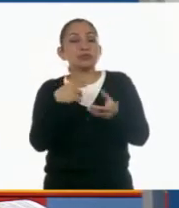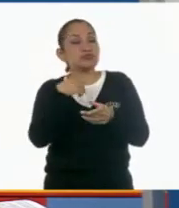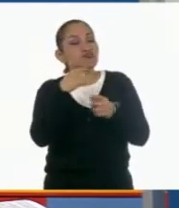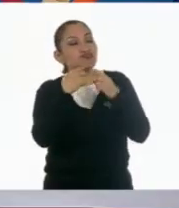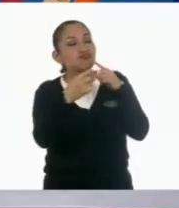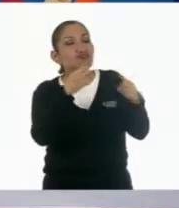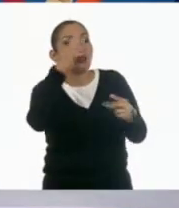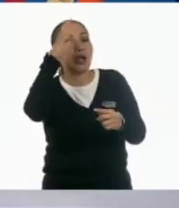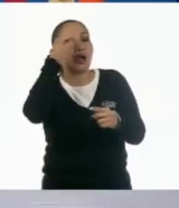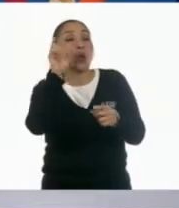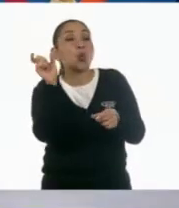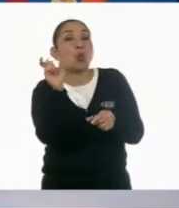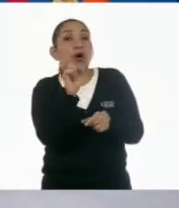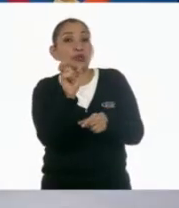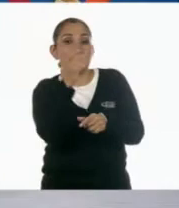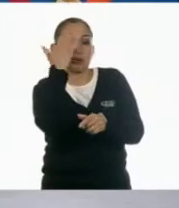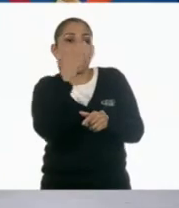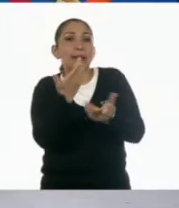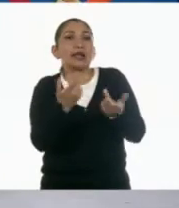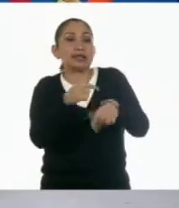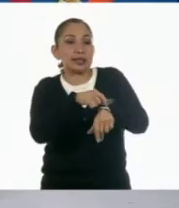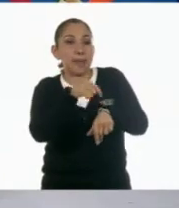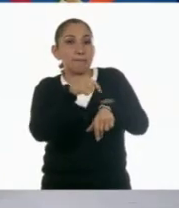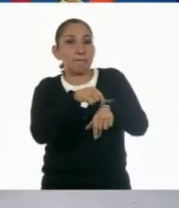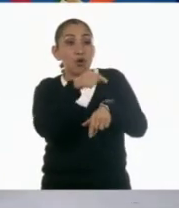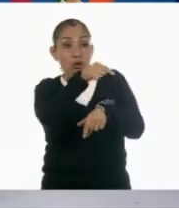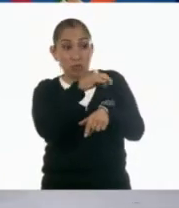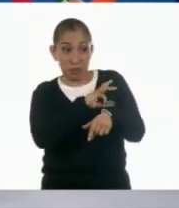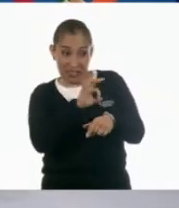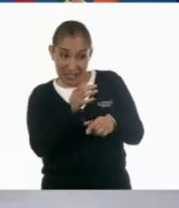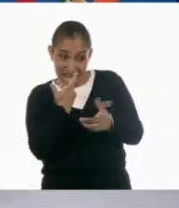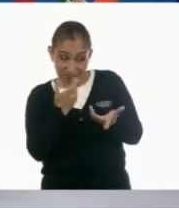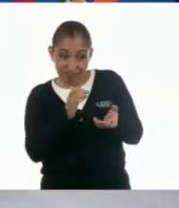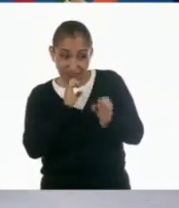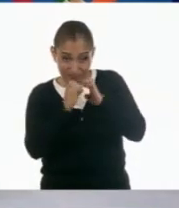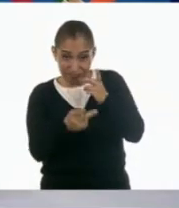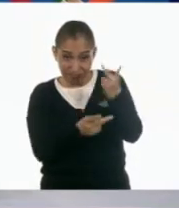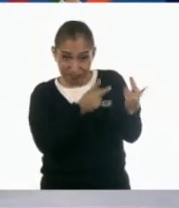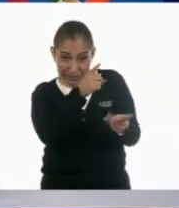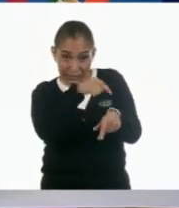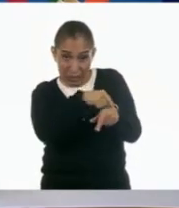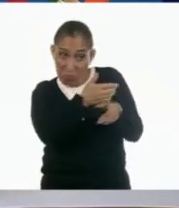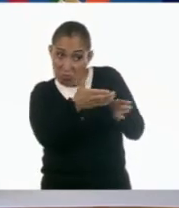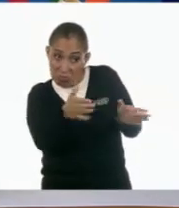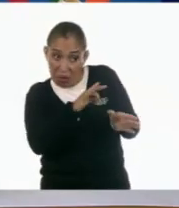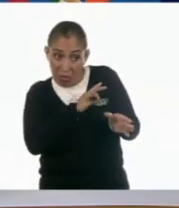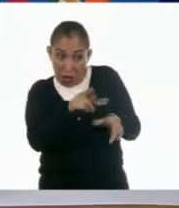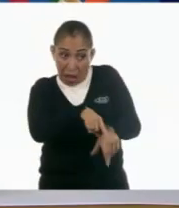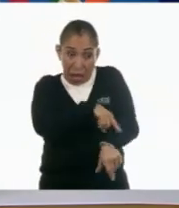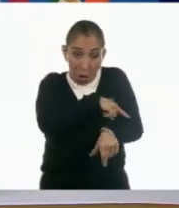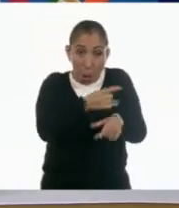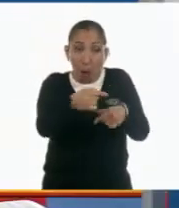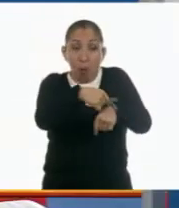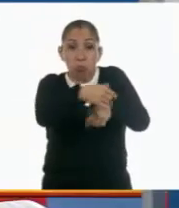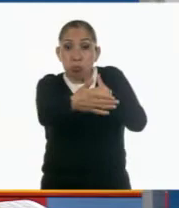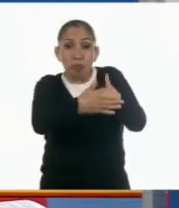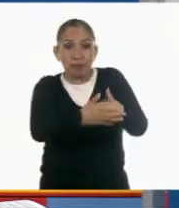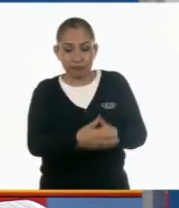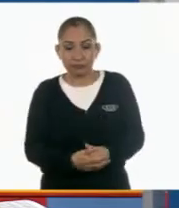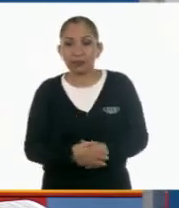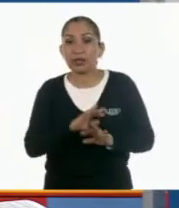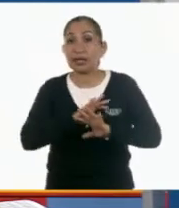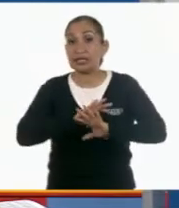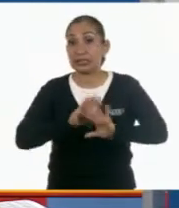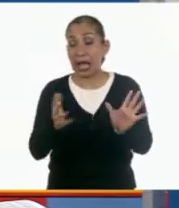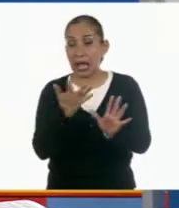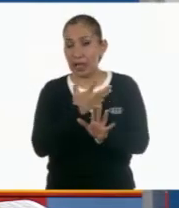María, porque tenemos que saber con qué tiempo cuenta nuestro compañerito o nuestro familiar y hacer la entrevista. Y una vez